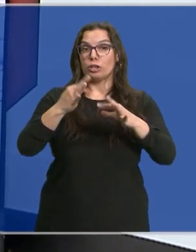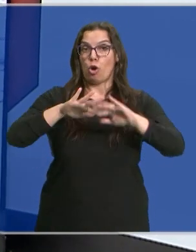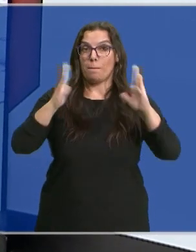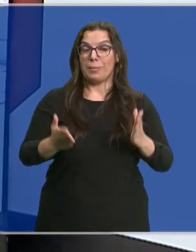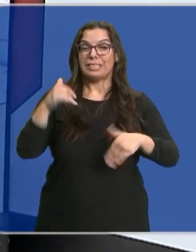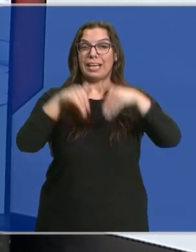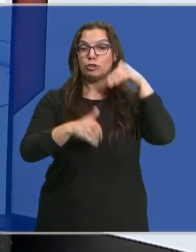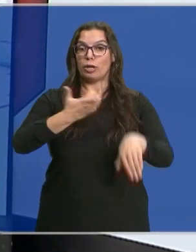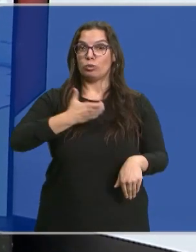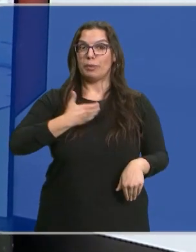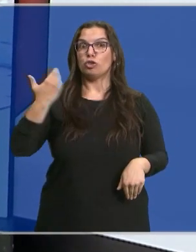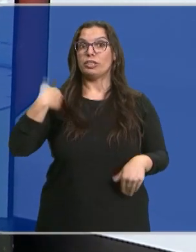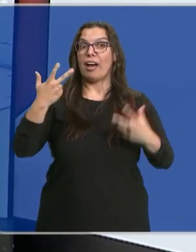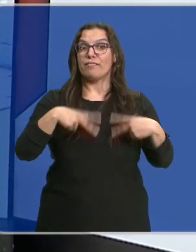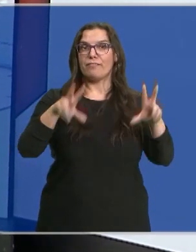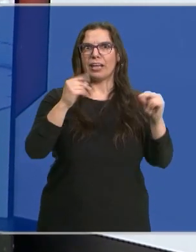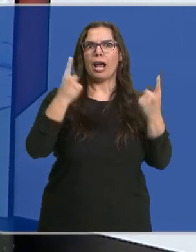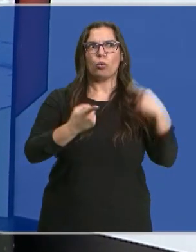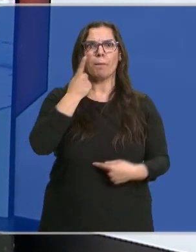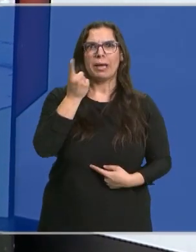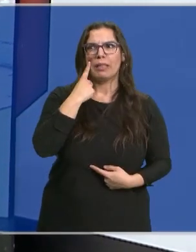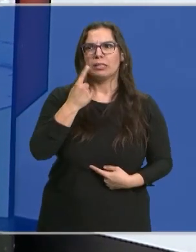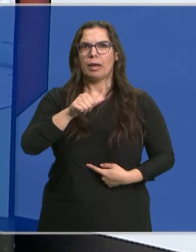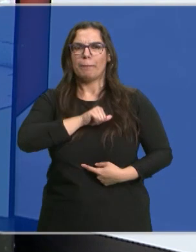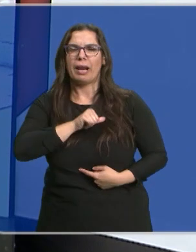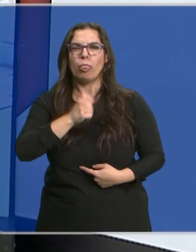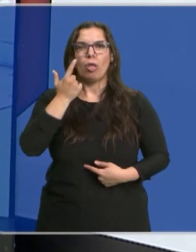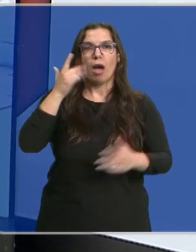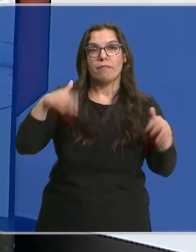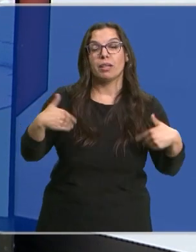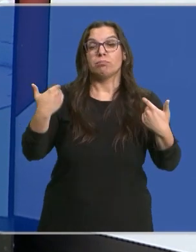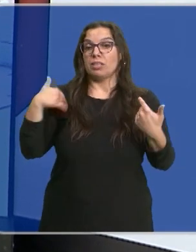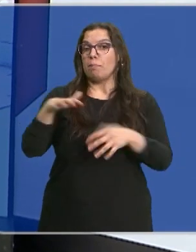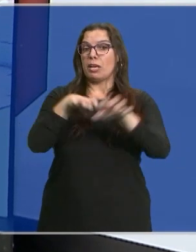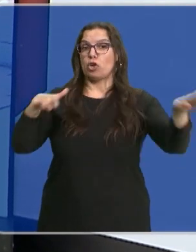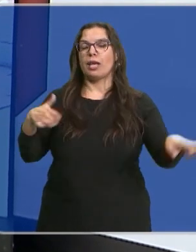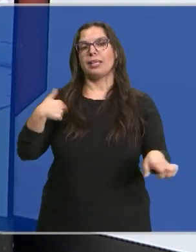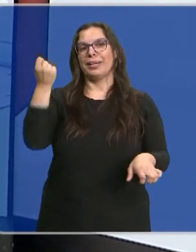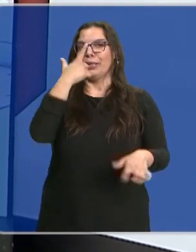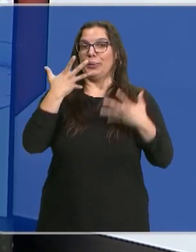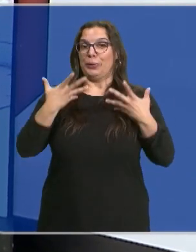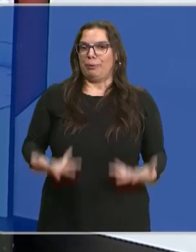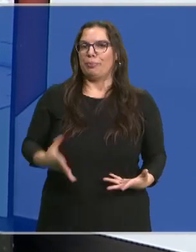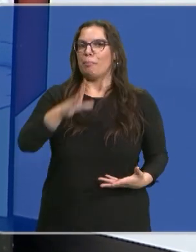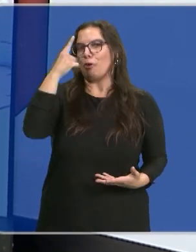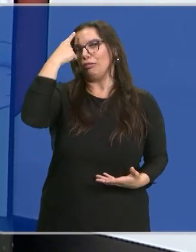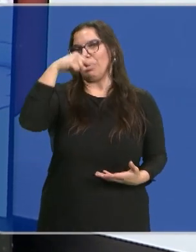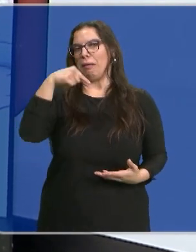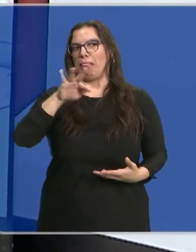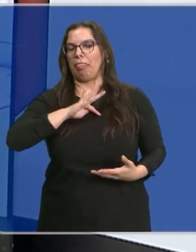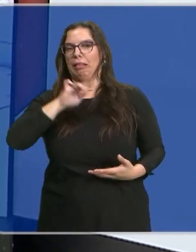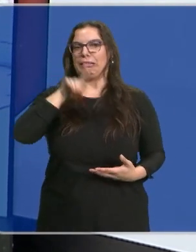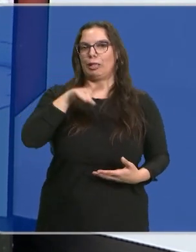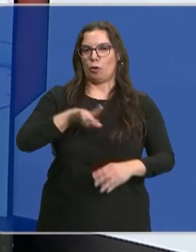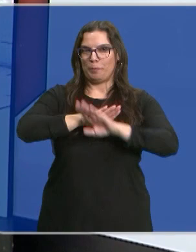mesas electorales en los ayuntamientos ha tenido en vilo a muchos vecinos. Ahora la mayoría ya respiran tranquilos después de conocer los resultados,